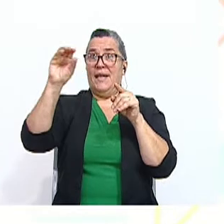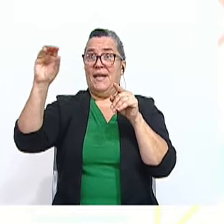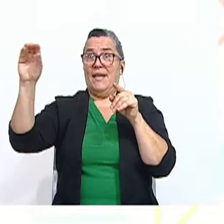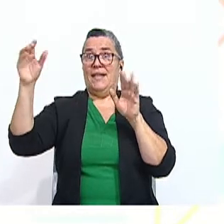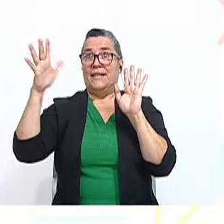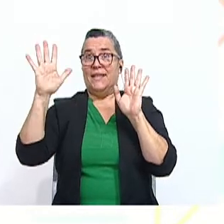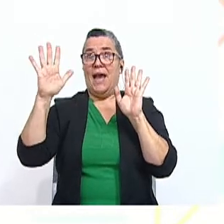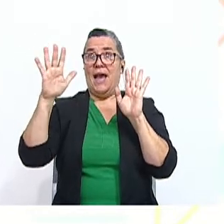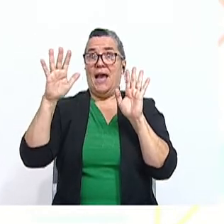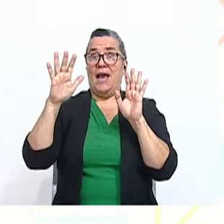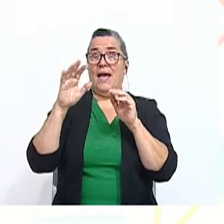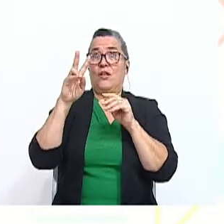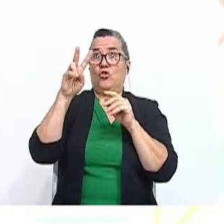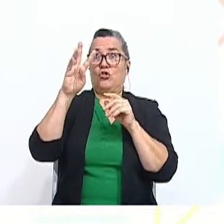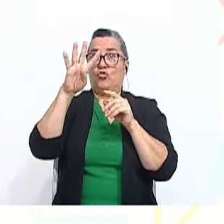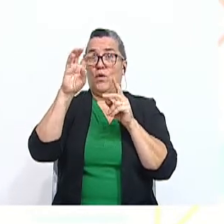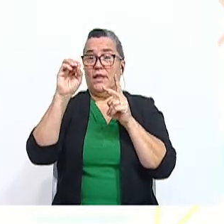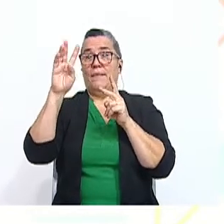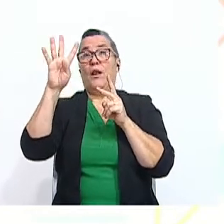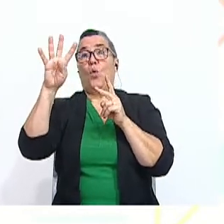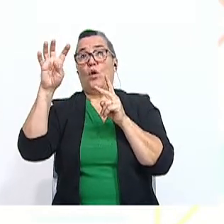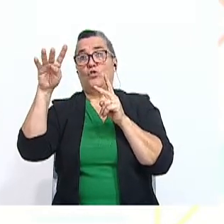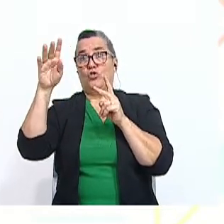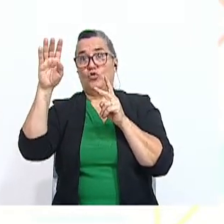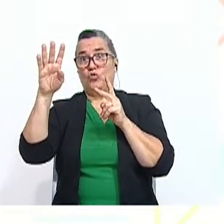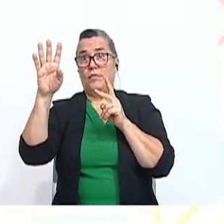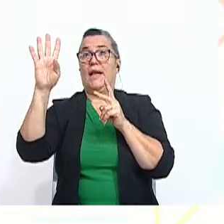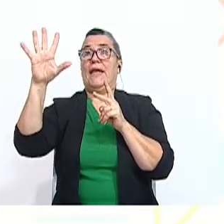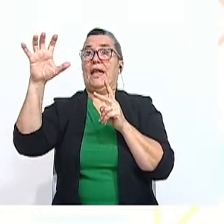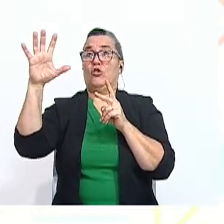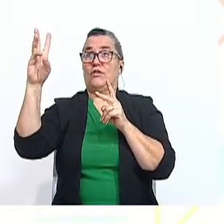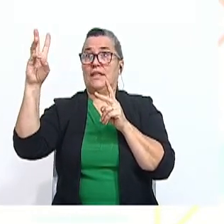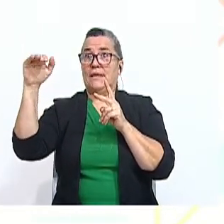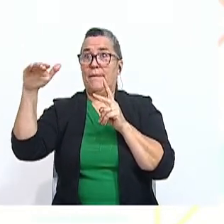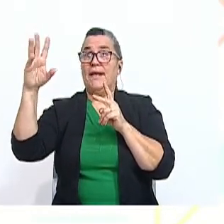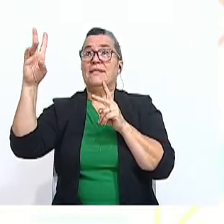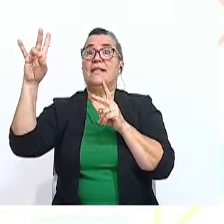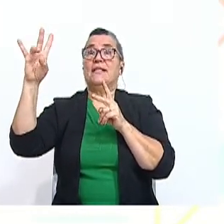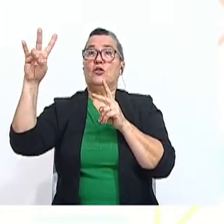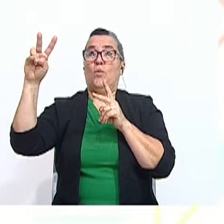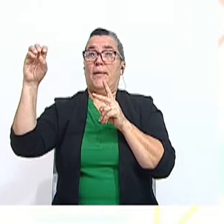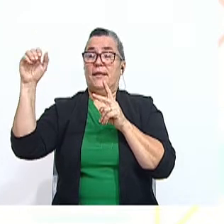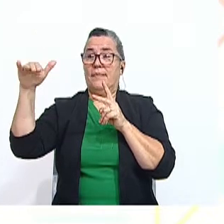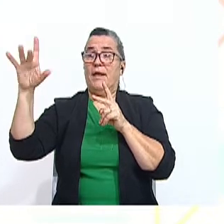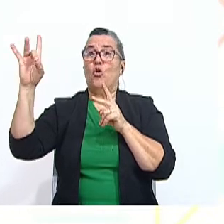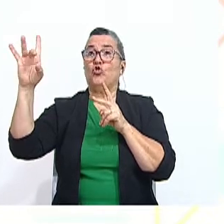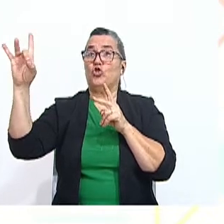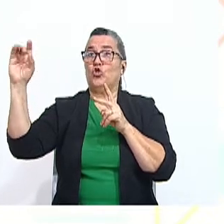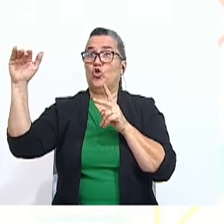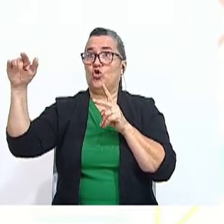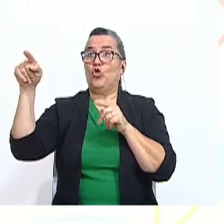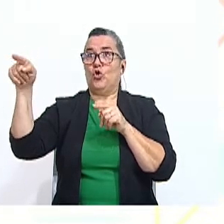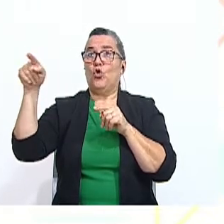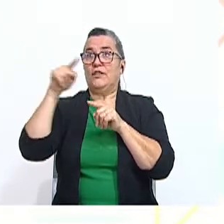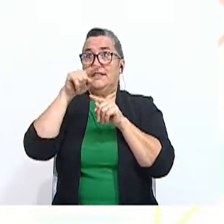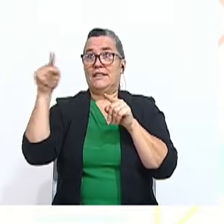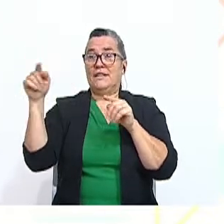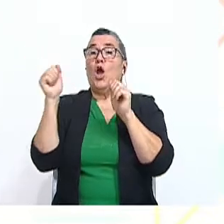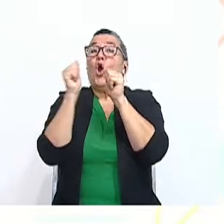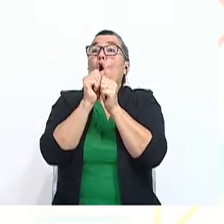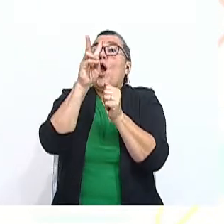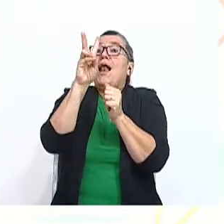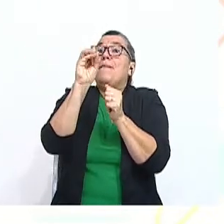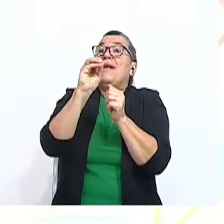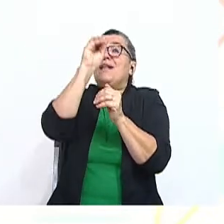80,000, 240,000, 400,000, 560,000, 720,000 y